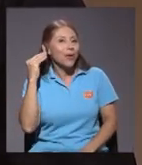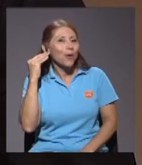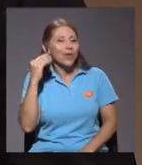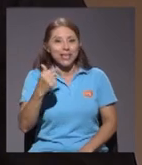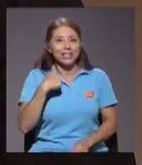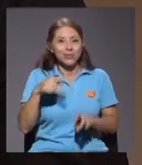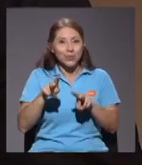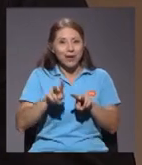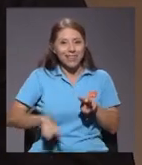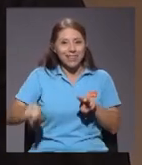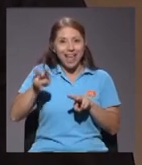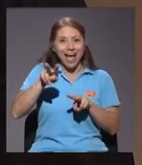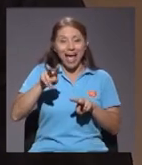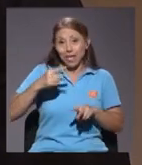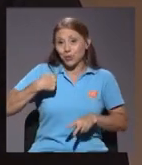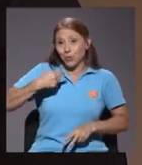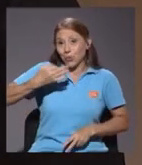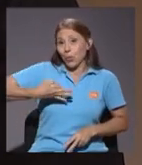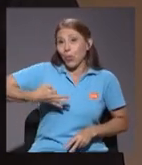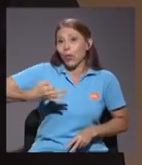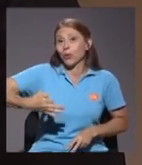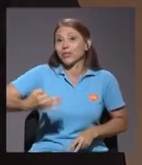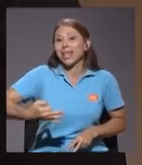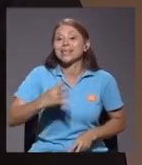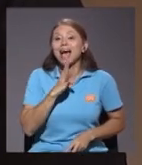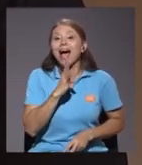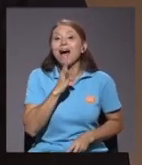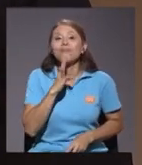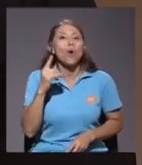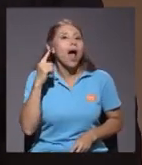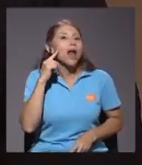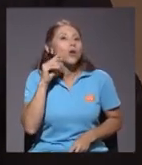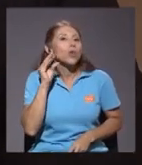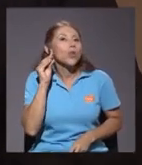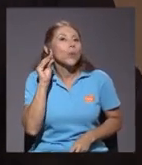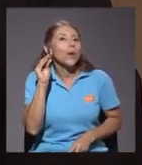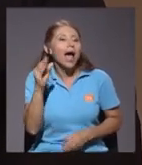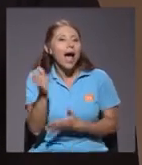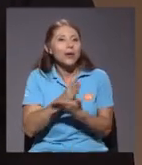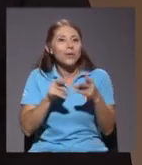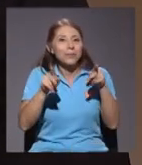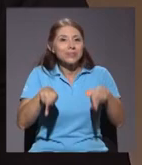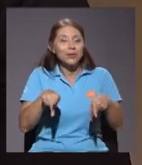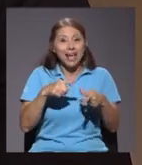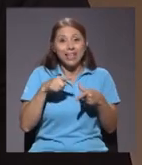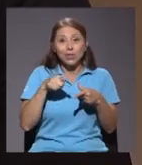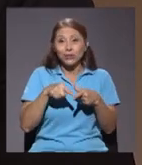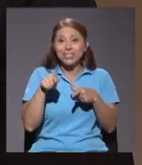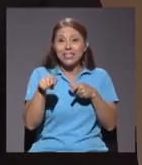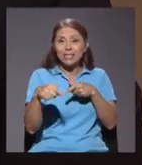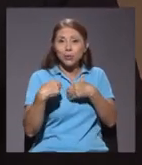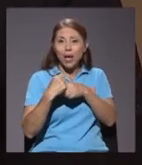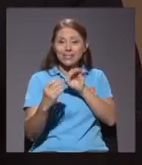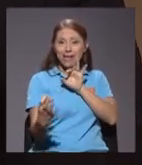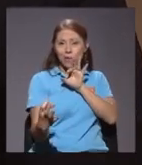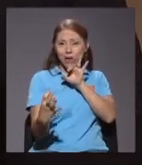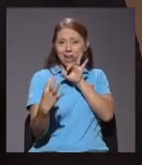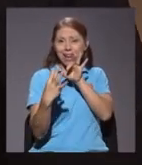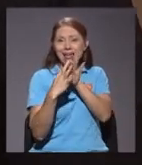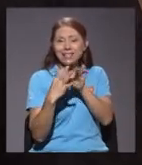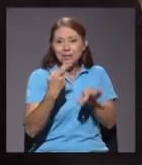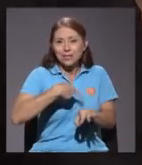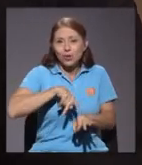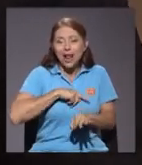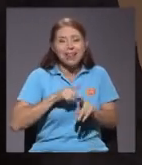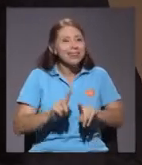realmente esa dicha todos los día le habló al oído a alguien y eso genera un enlace personal muy diferente escribir o muy